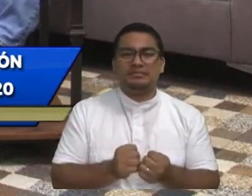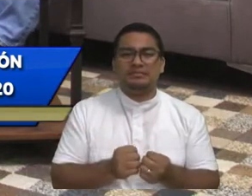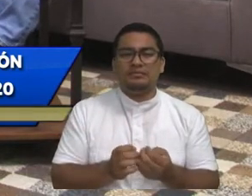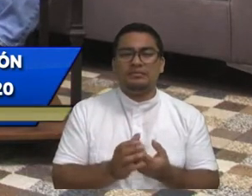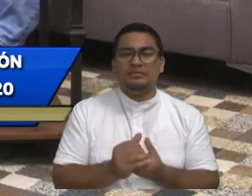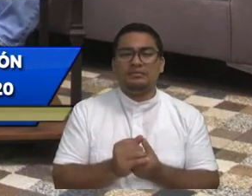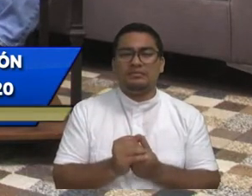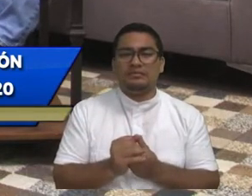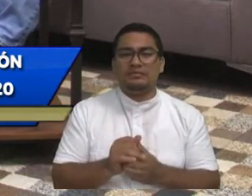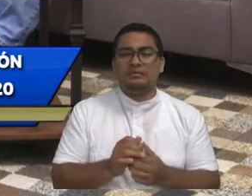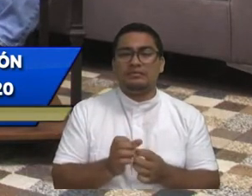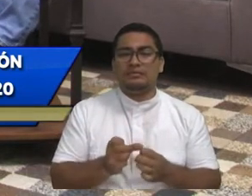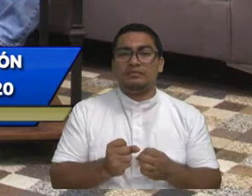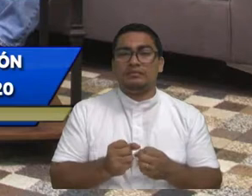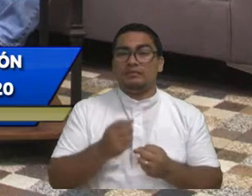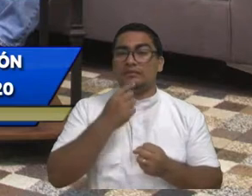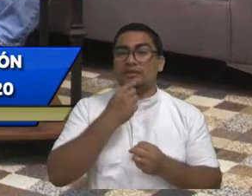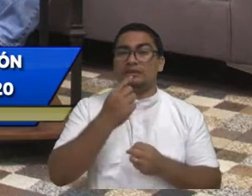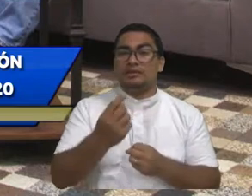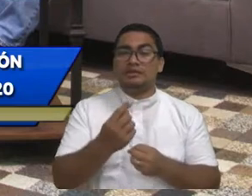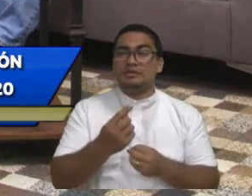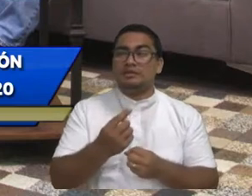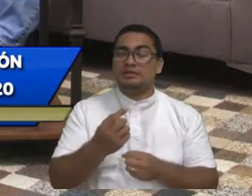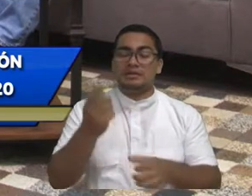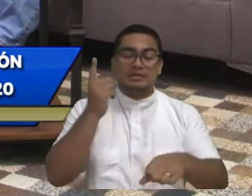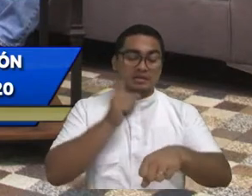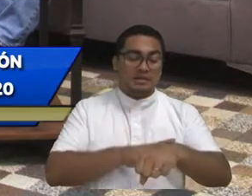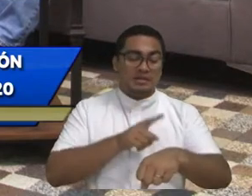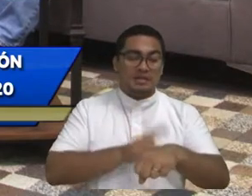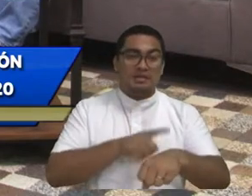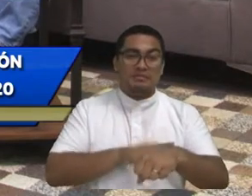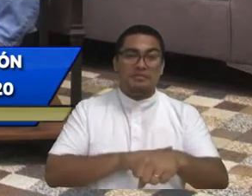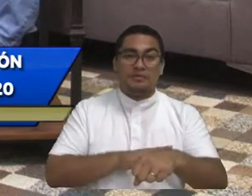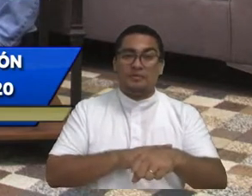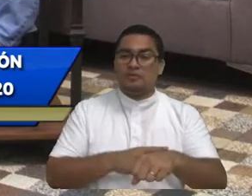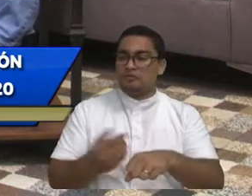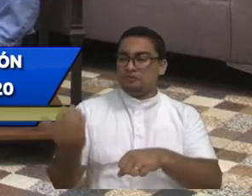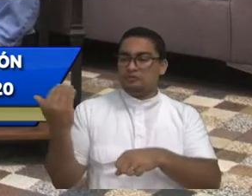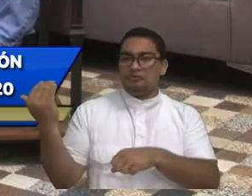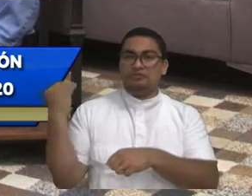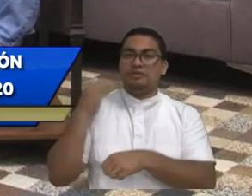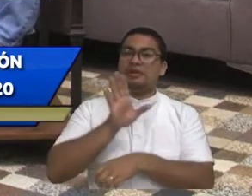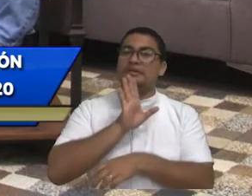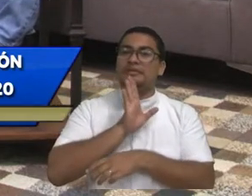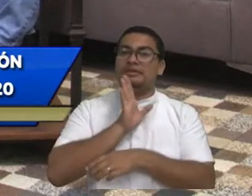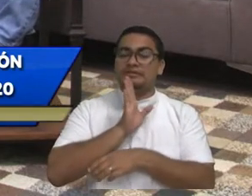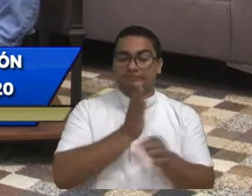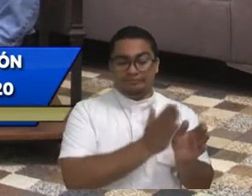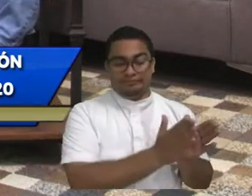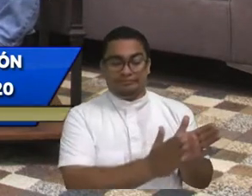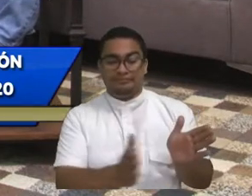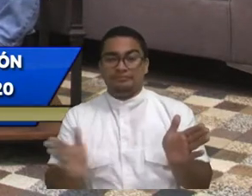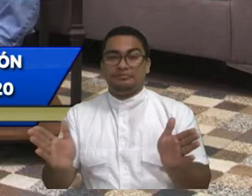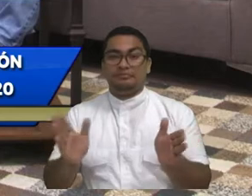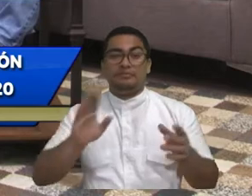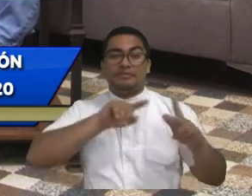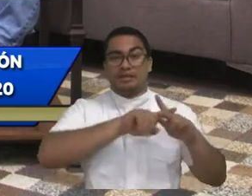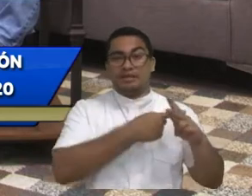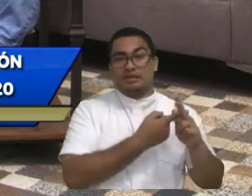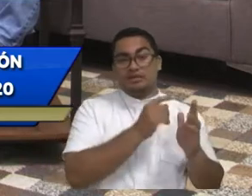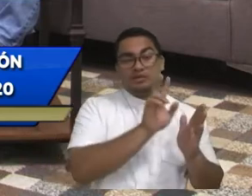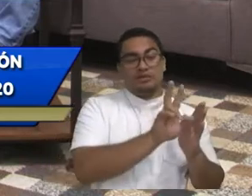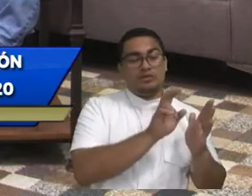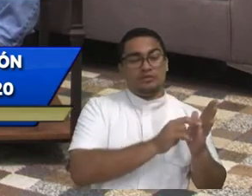este partir con esa línea de tiempo por qué acabamos de establecer anteriormente y es que a partir del 2007